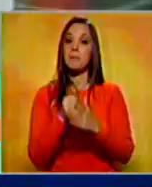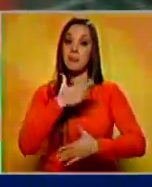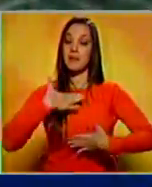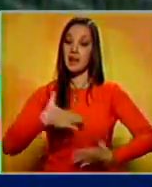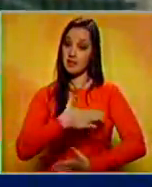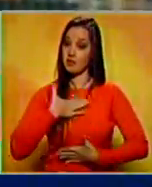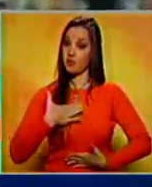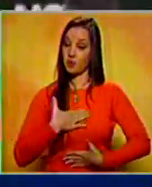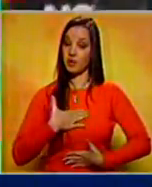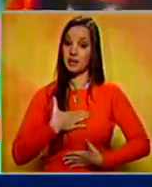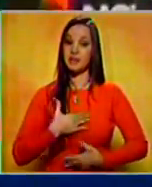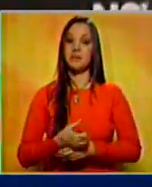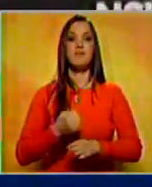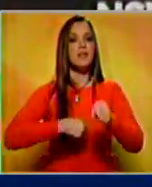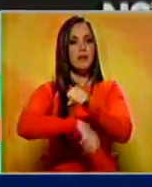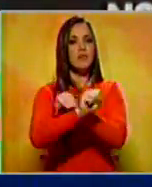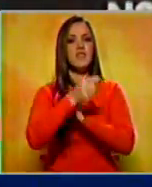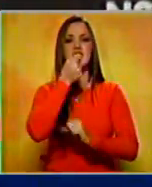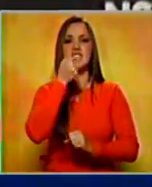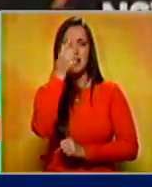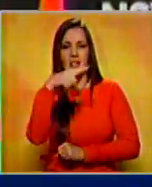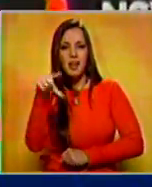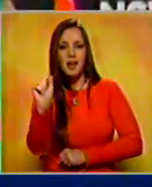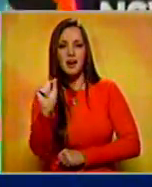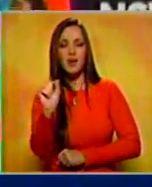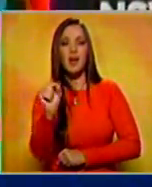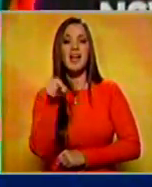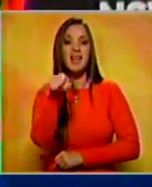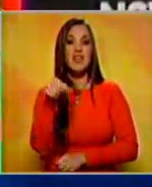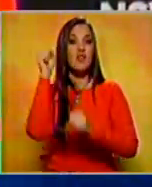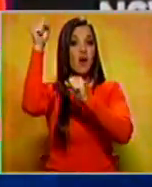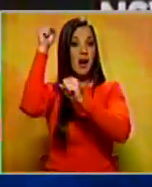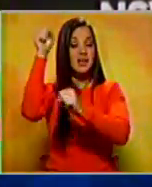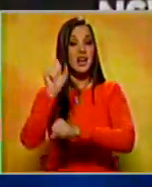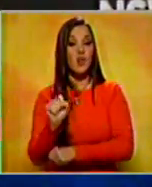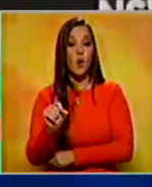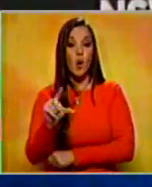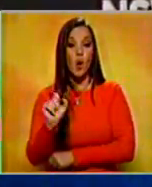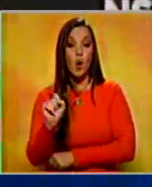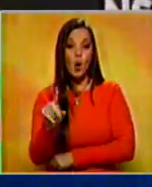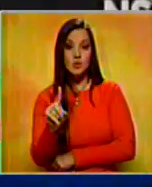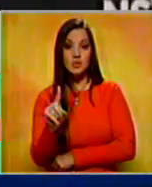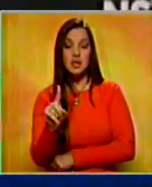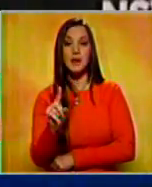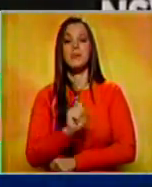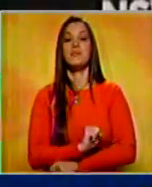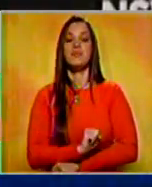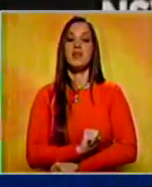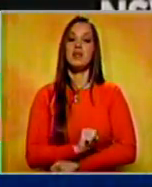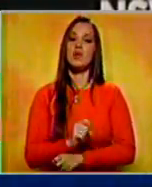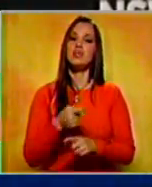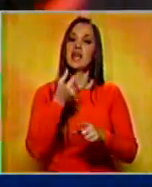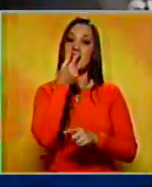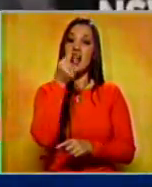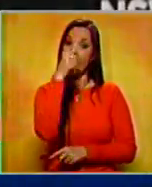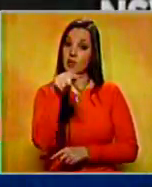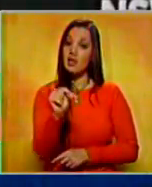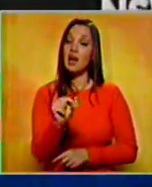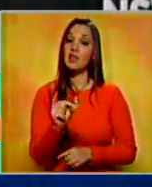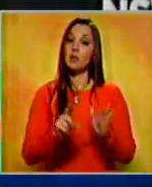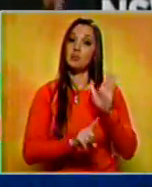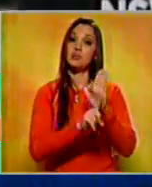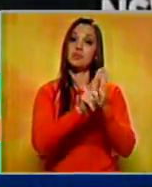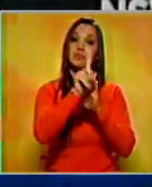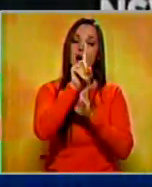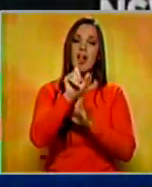en el hidrato del fútbol italiano. El equipo alemán ha ganado 11 de sus últimos 14 partidos como local en Champions y los italianos han superado